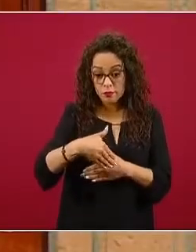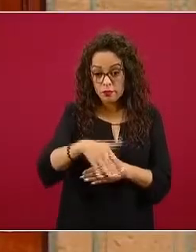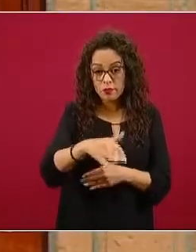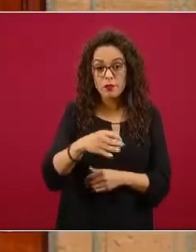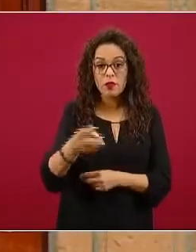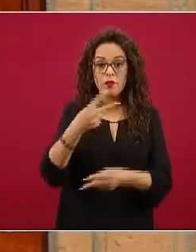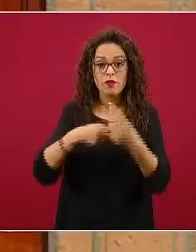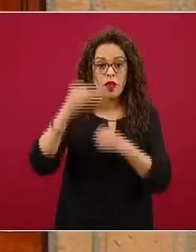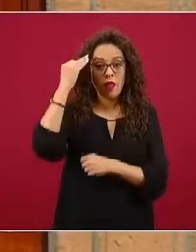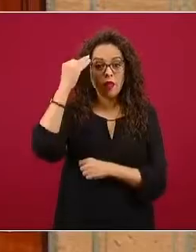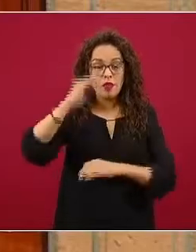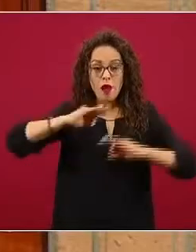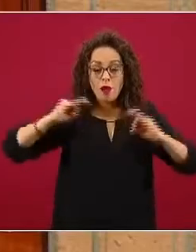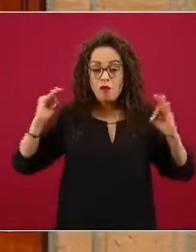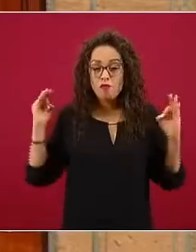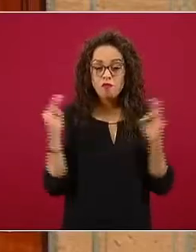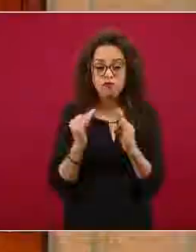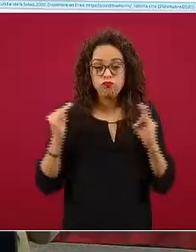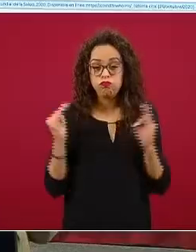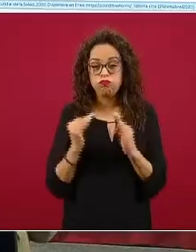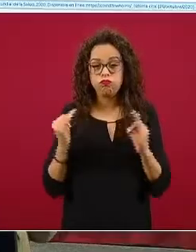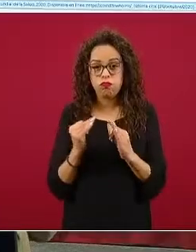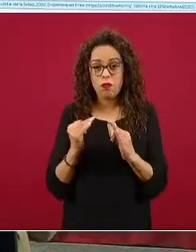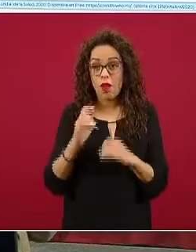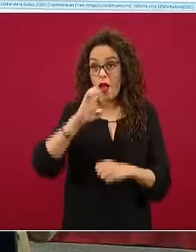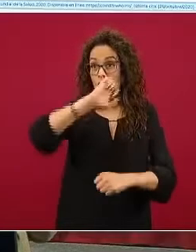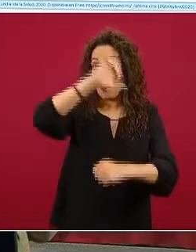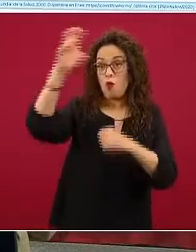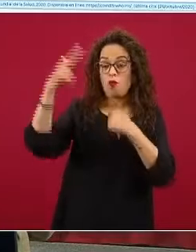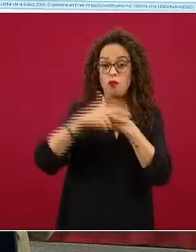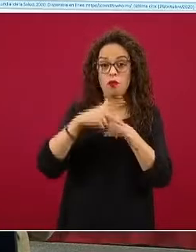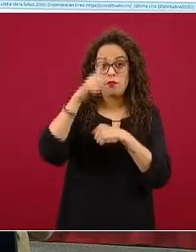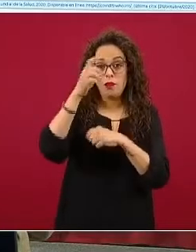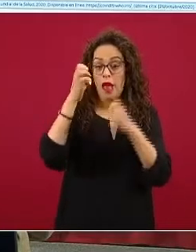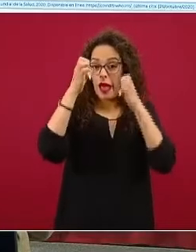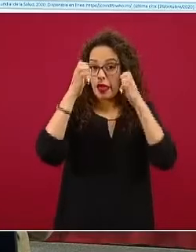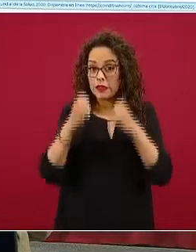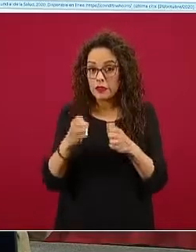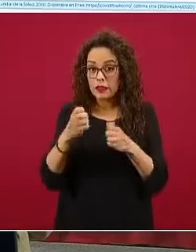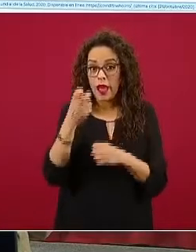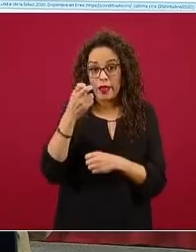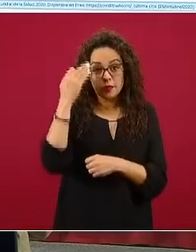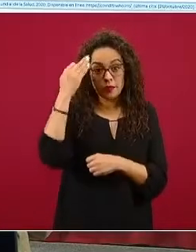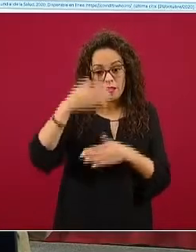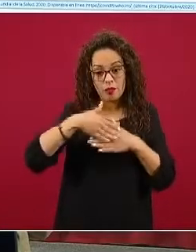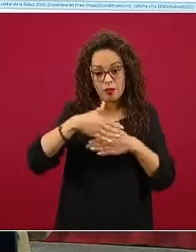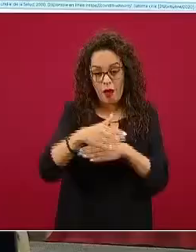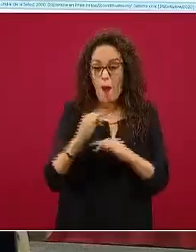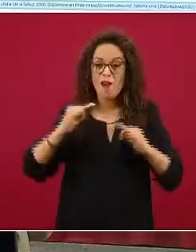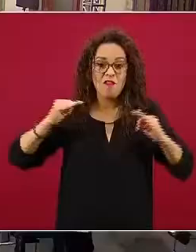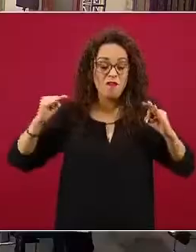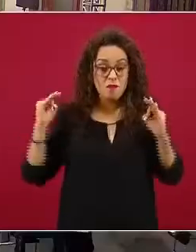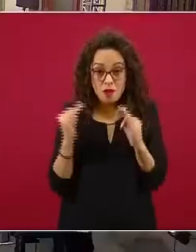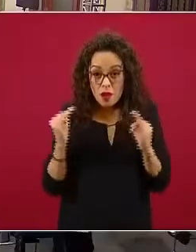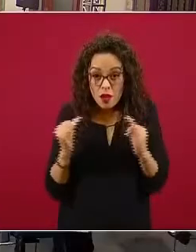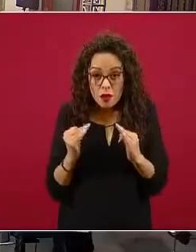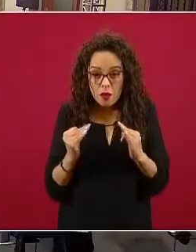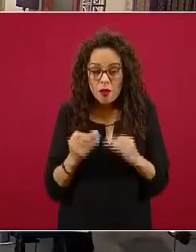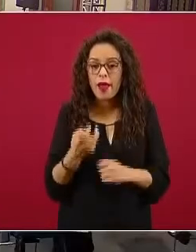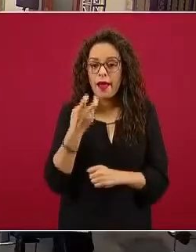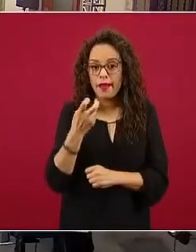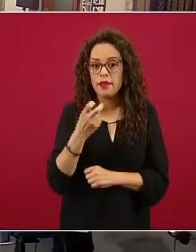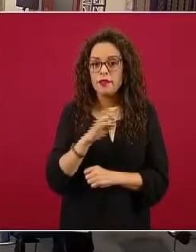temporada invernal, en donde prácticamente toda Europa va a estar inmersa en esta temporalidad, pues esto de alguna manera